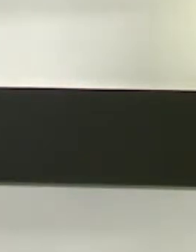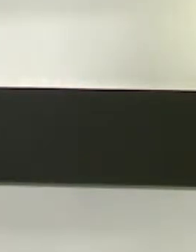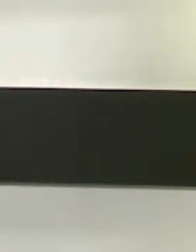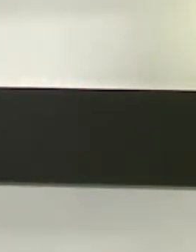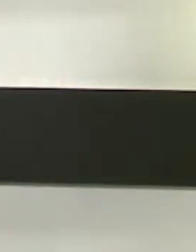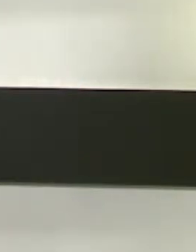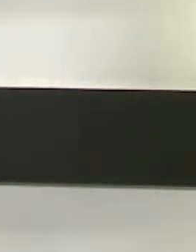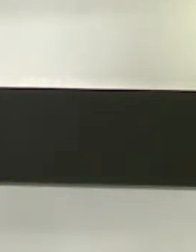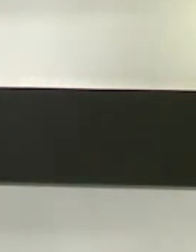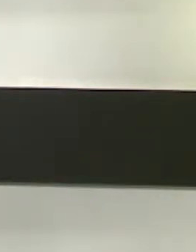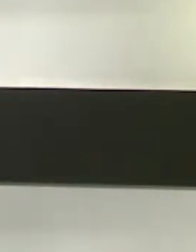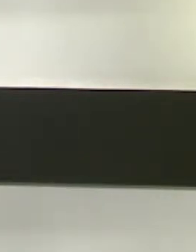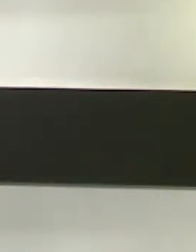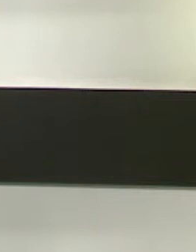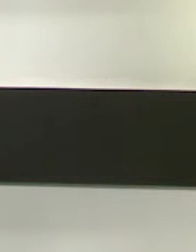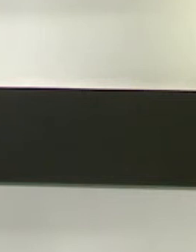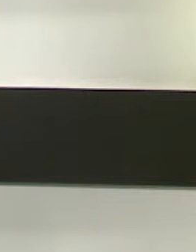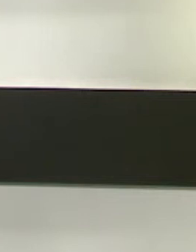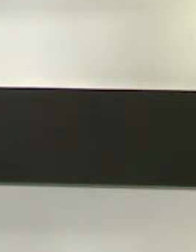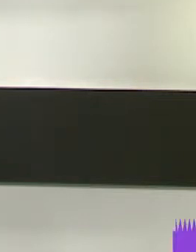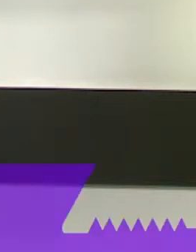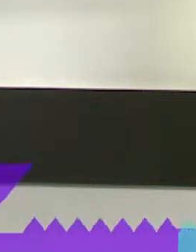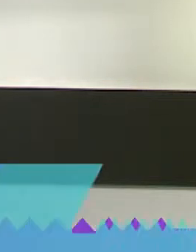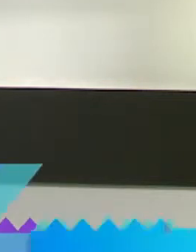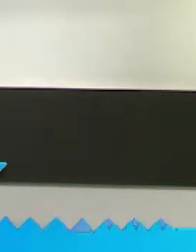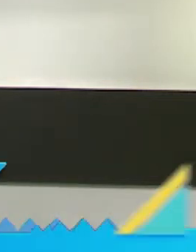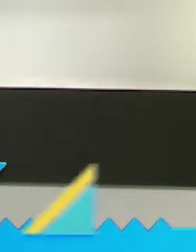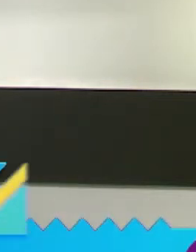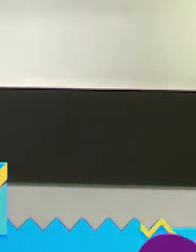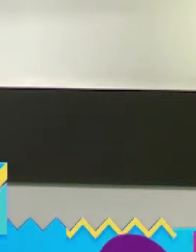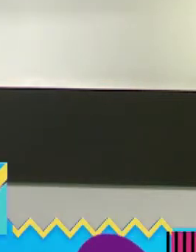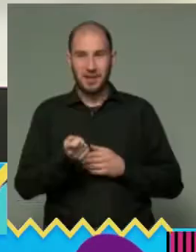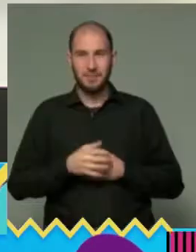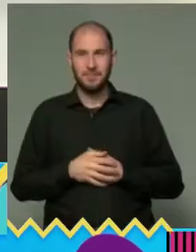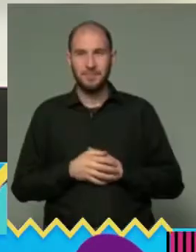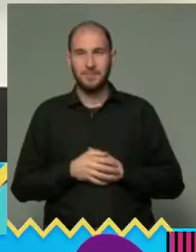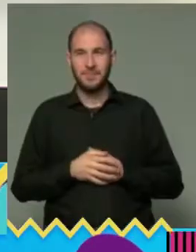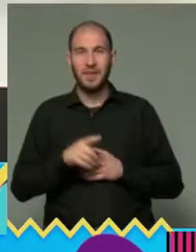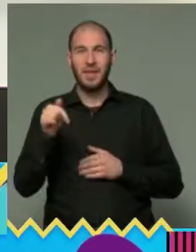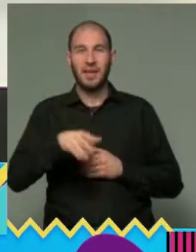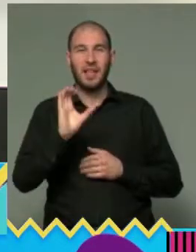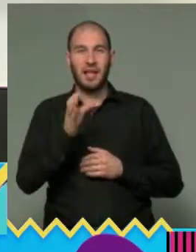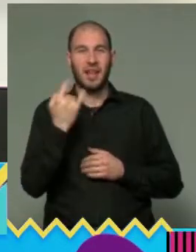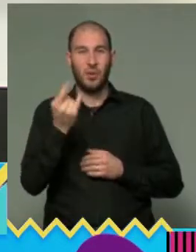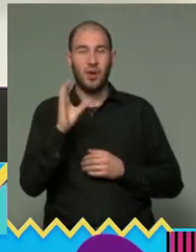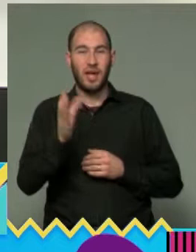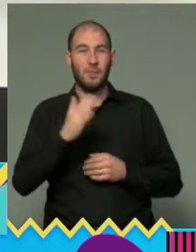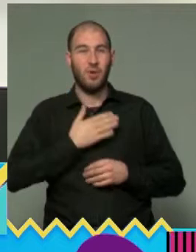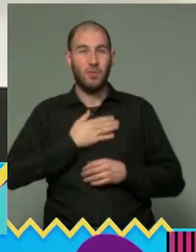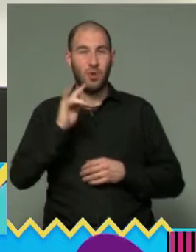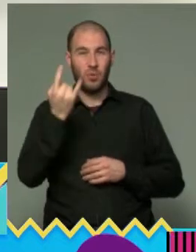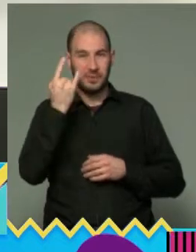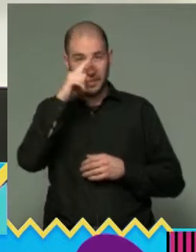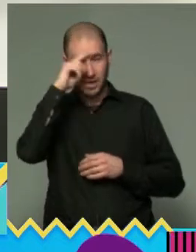buenas tardes, bienvenidos a un nuevo Distintos Parecidos. Estamos en el canal 30 de la televisión digital abierta, aquí en Señalú, el canal de la